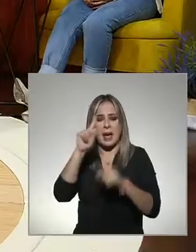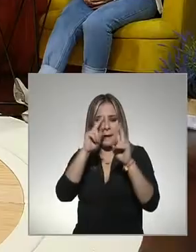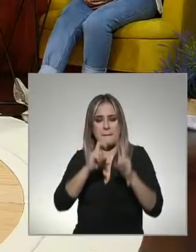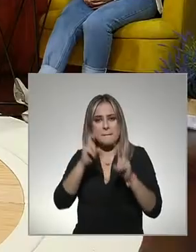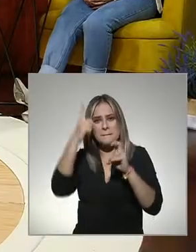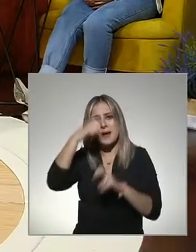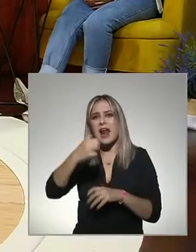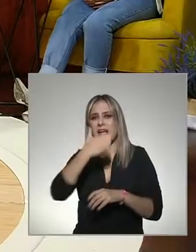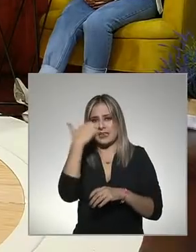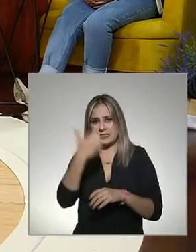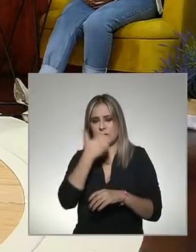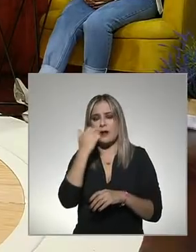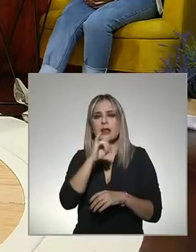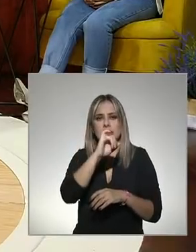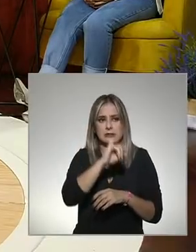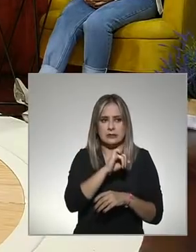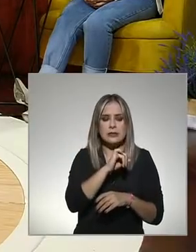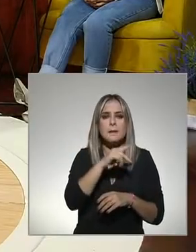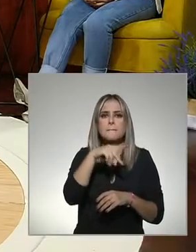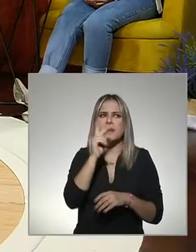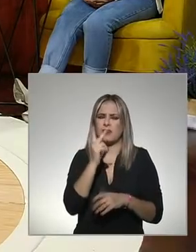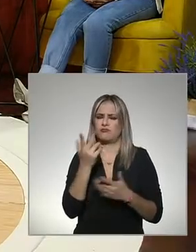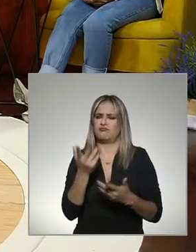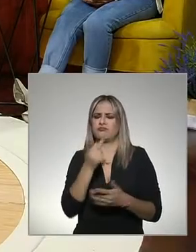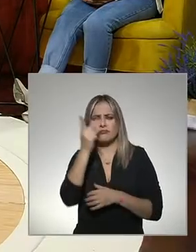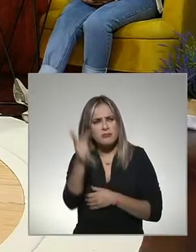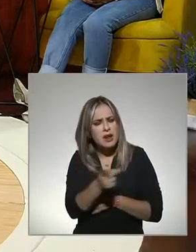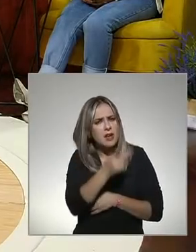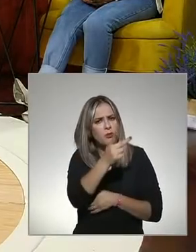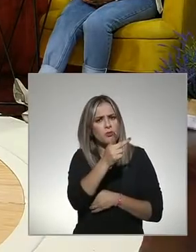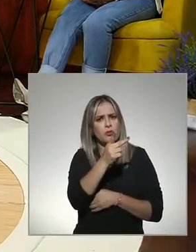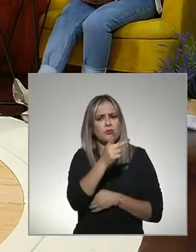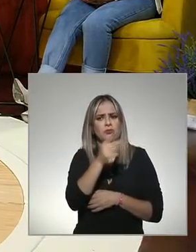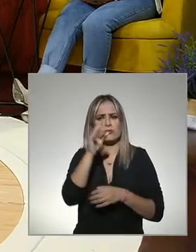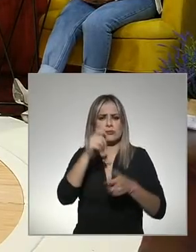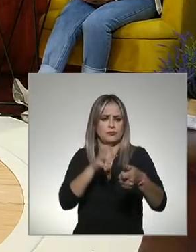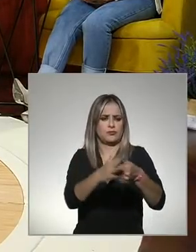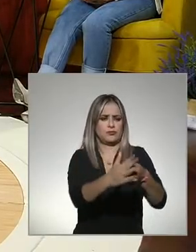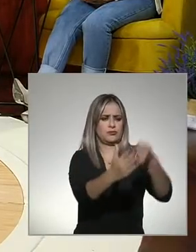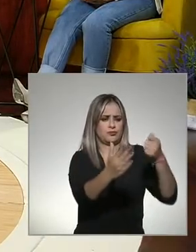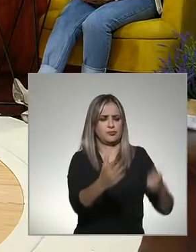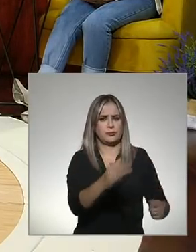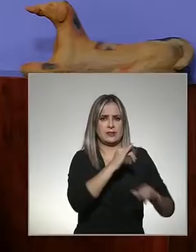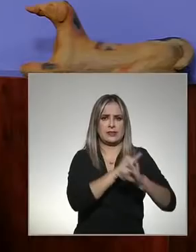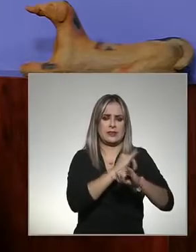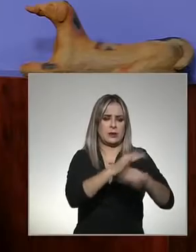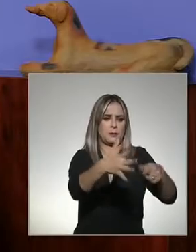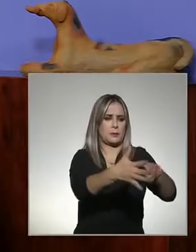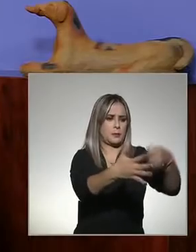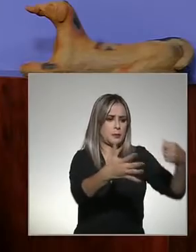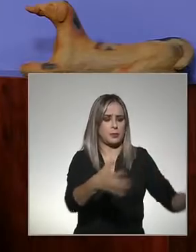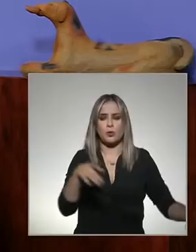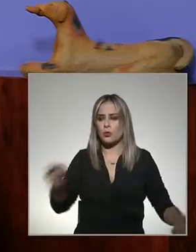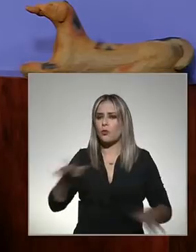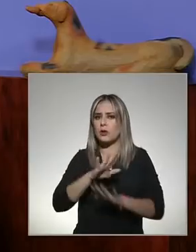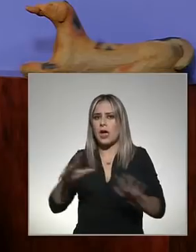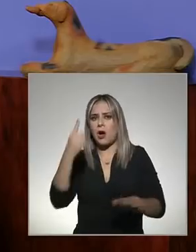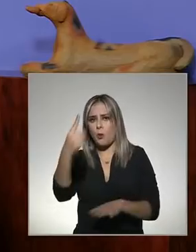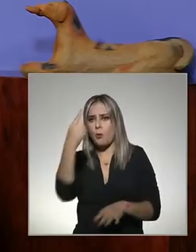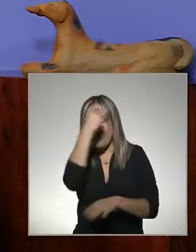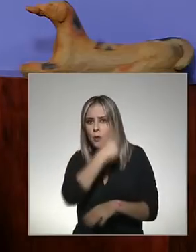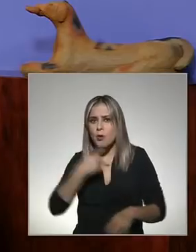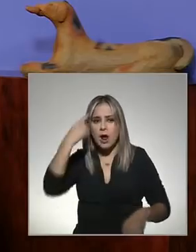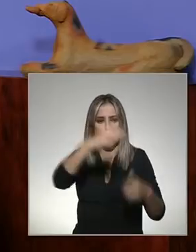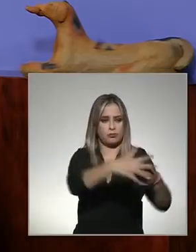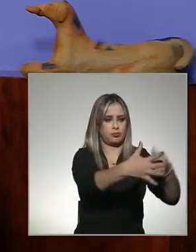la escuela. Entonces, se pregunta, ¿desconectarles el módem cuando ya se supone pasó la hora es